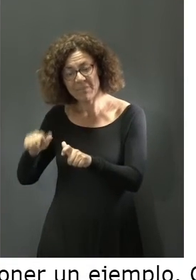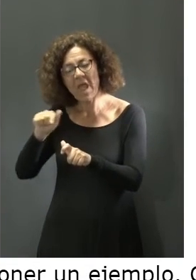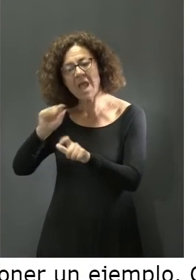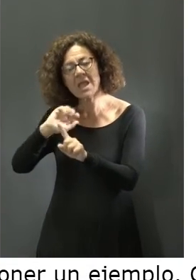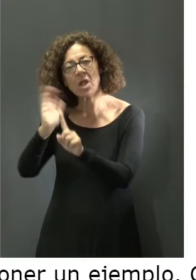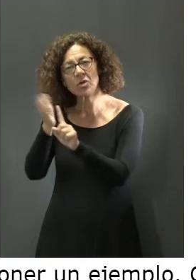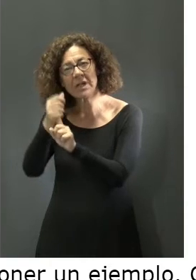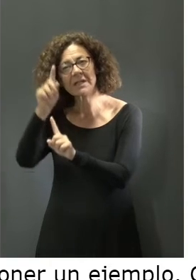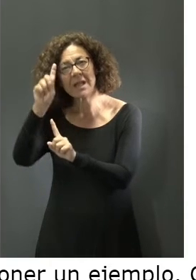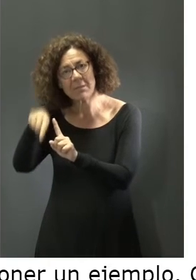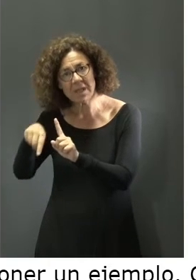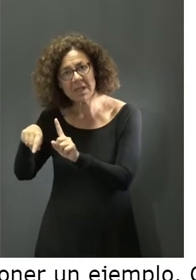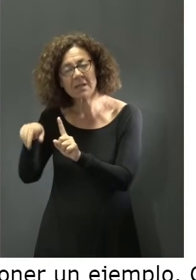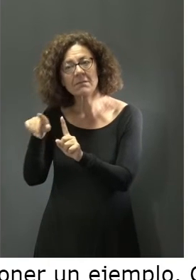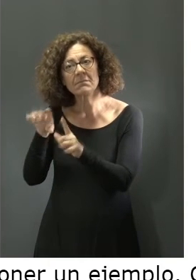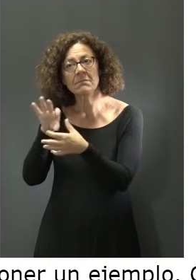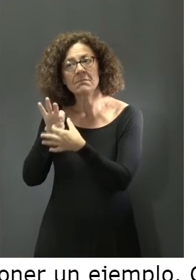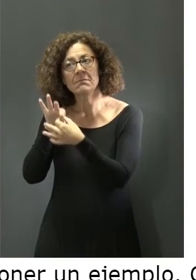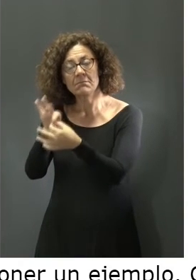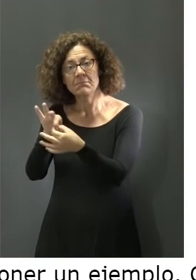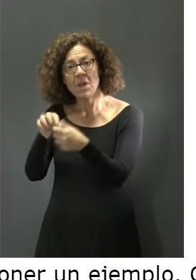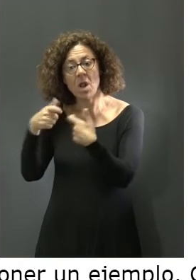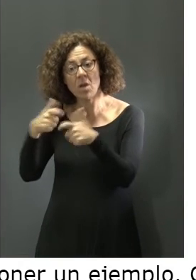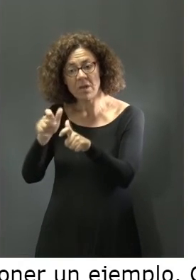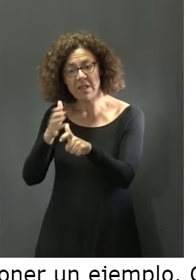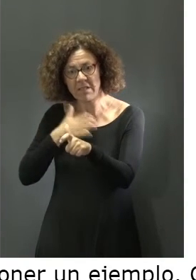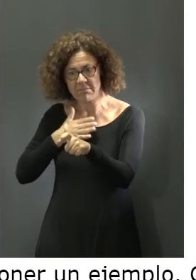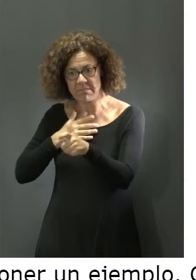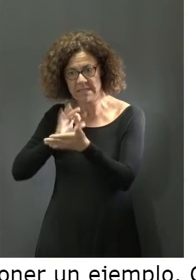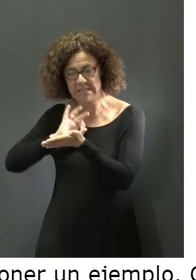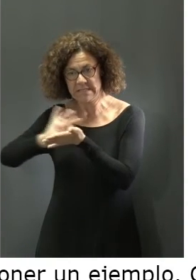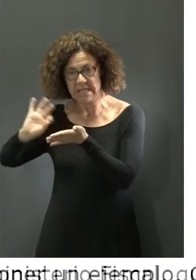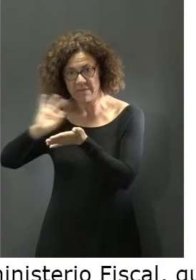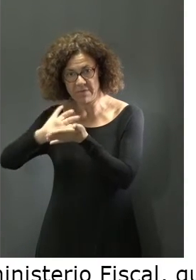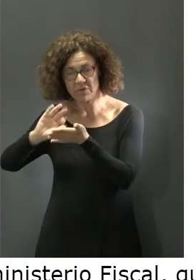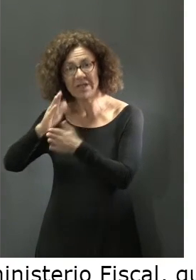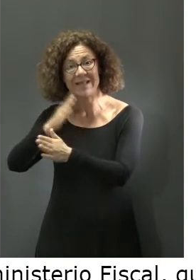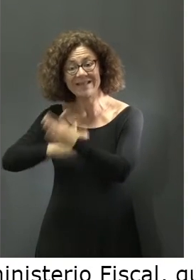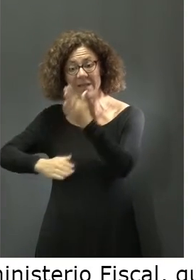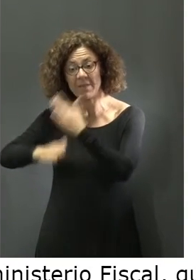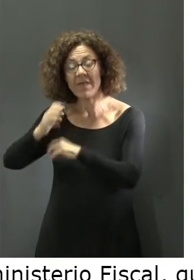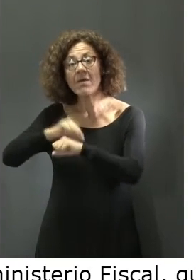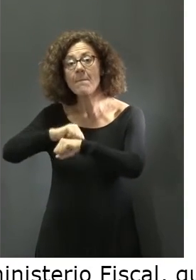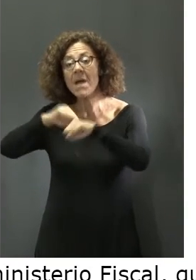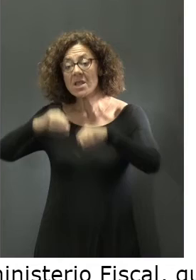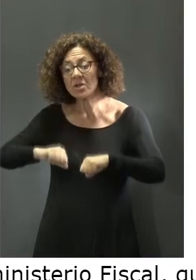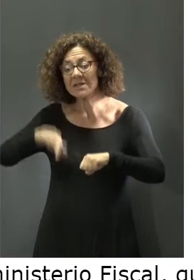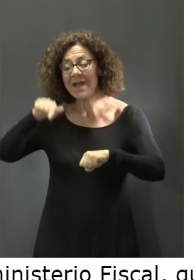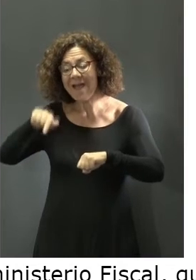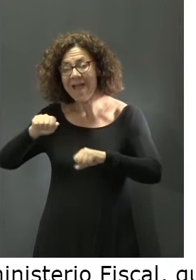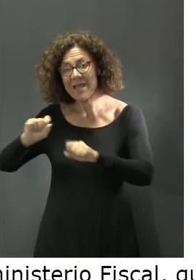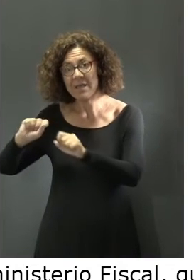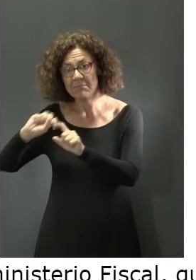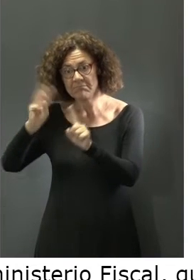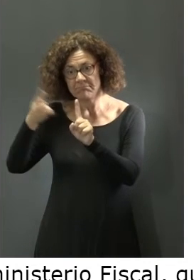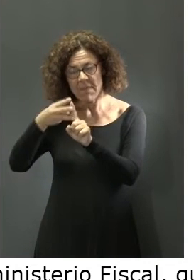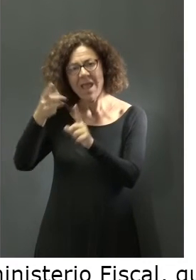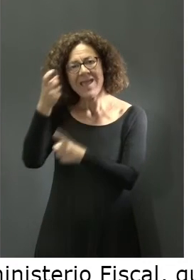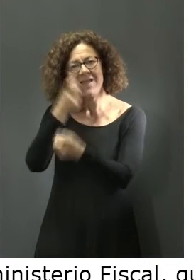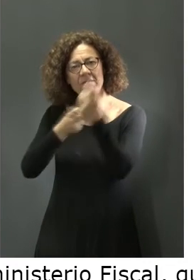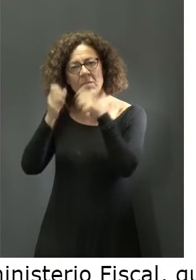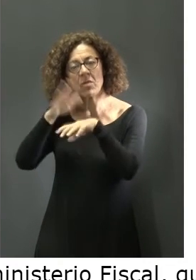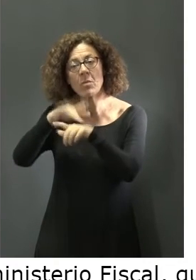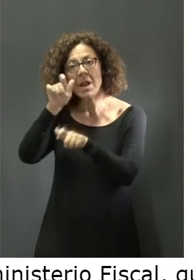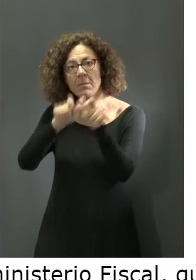encontrar también la que se refiere a la unidad donde presto mis servicios, la de discapacidad y mayores, y tenemos colgada información para